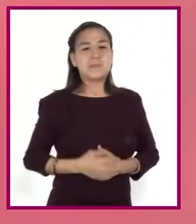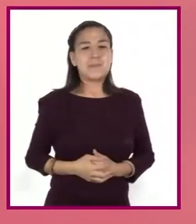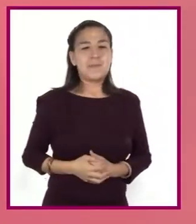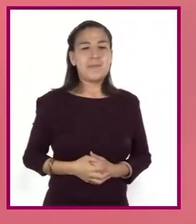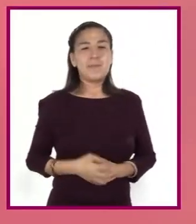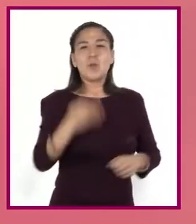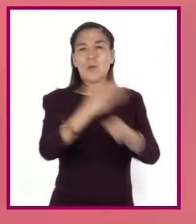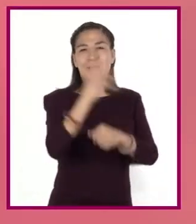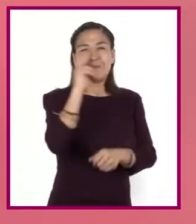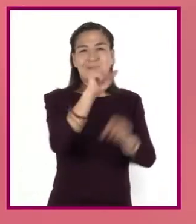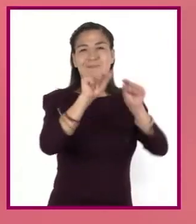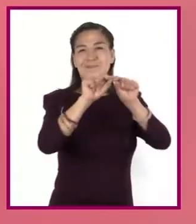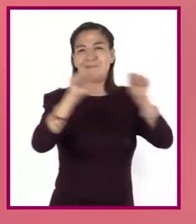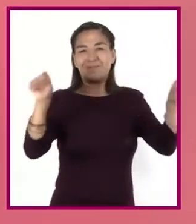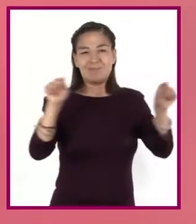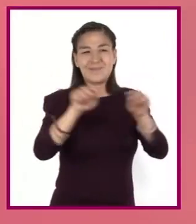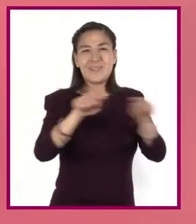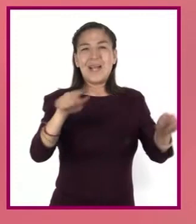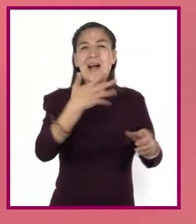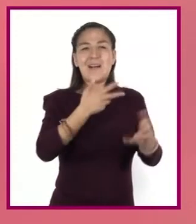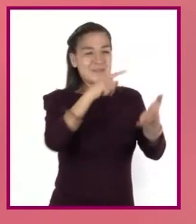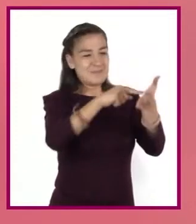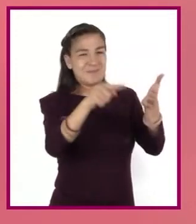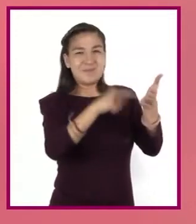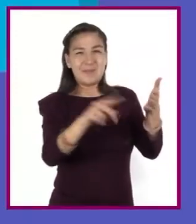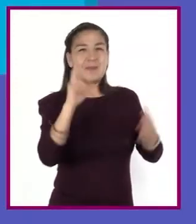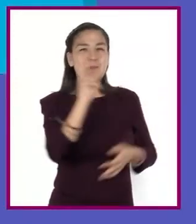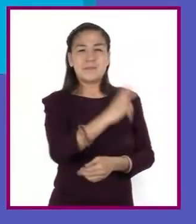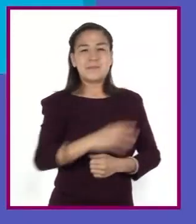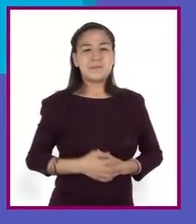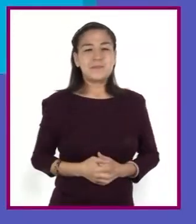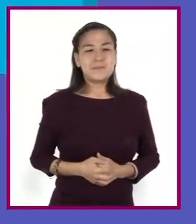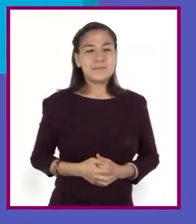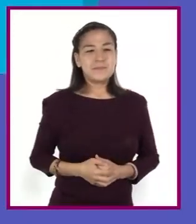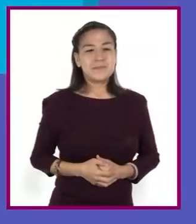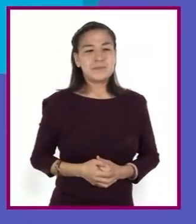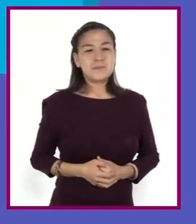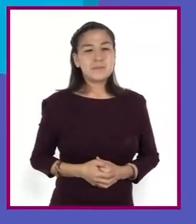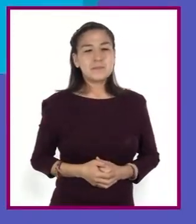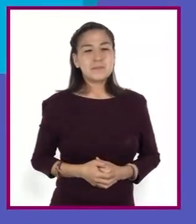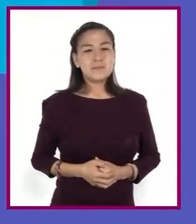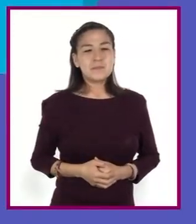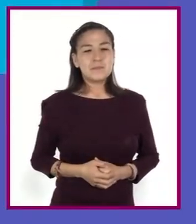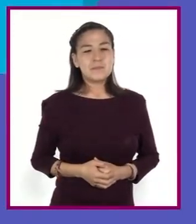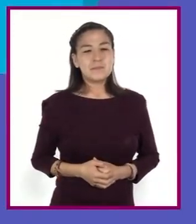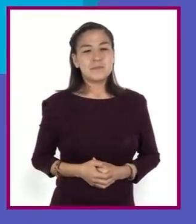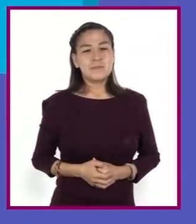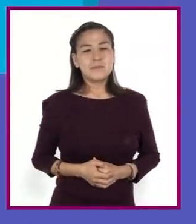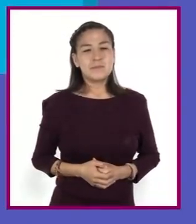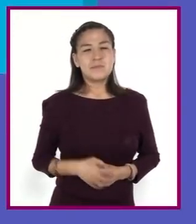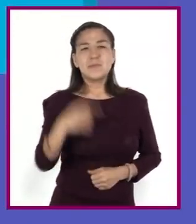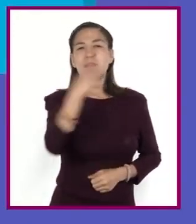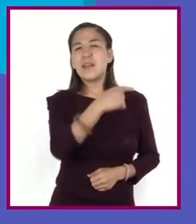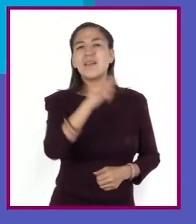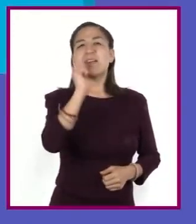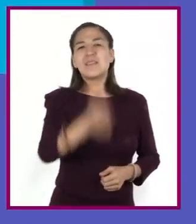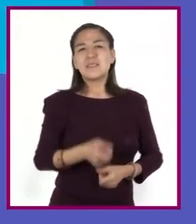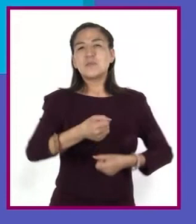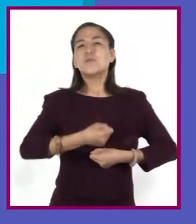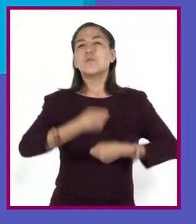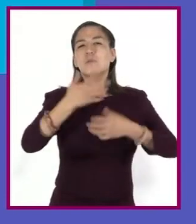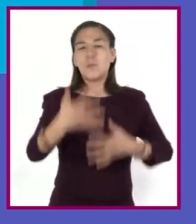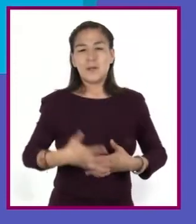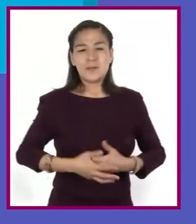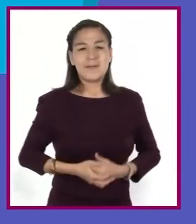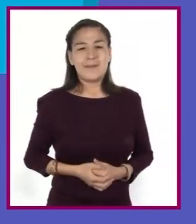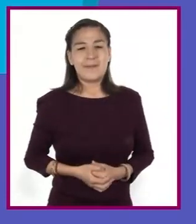Observen lo subrayado. ¿Qué alcanzan a rescatar de este texto? En esta reseña de un cuento hay